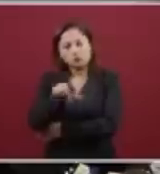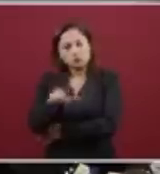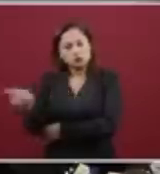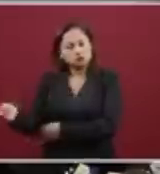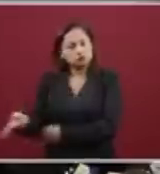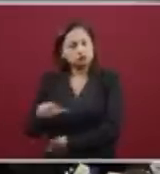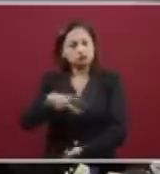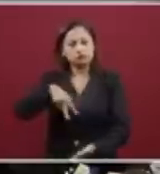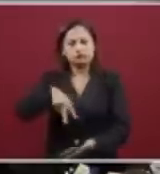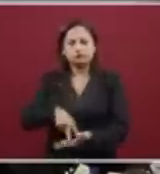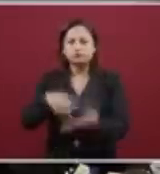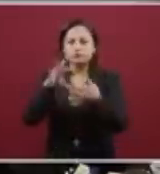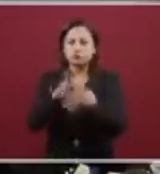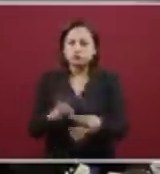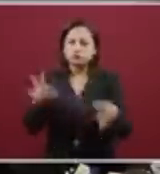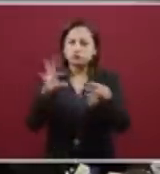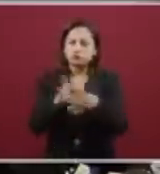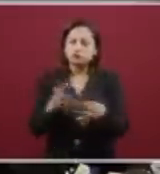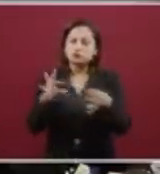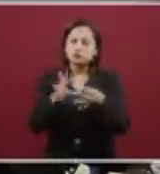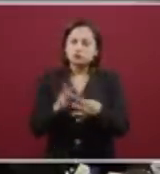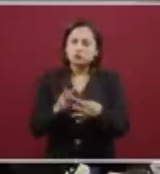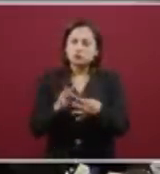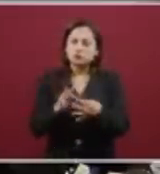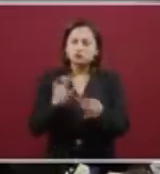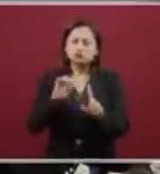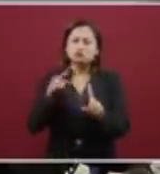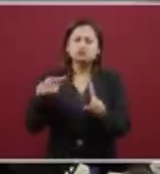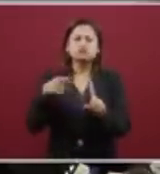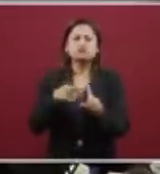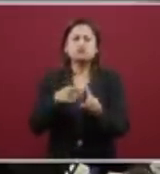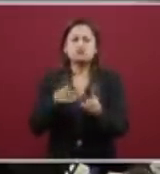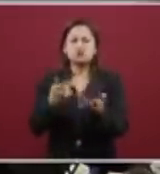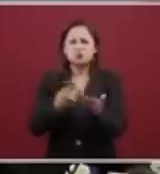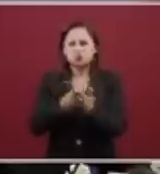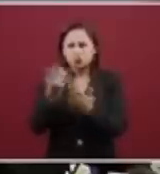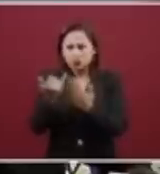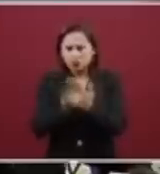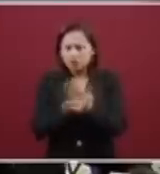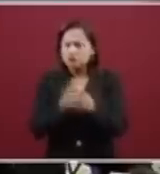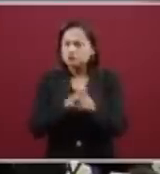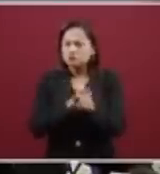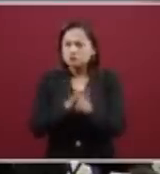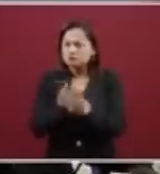de lo que se tiene respecto a este proyecto